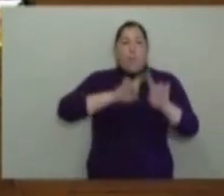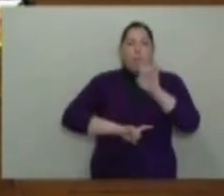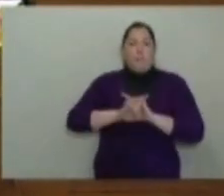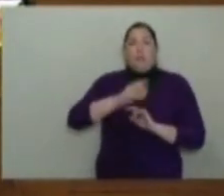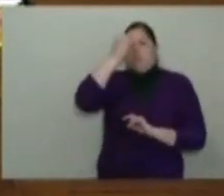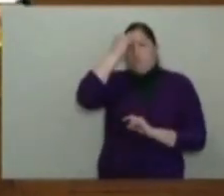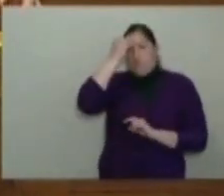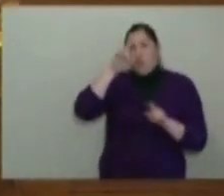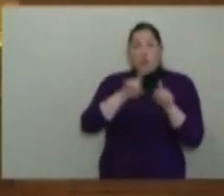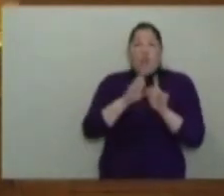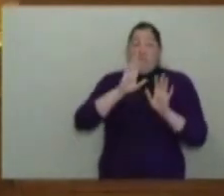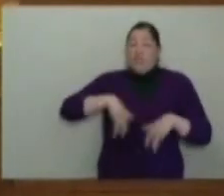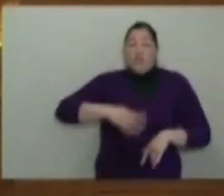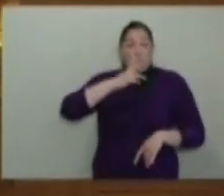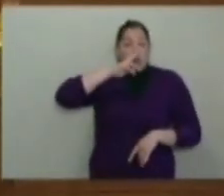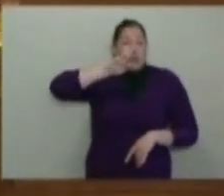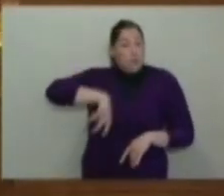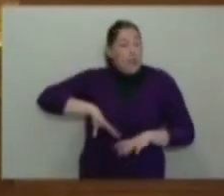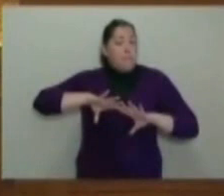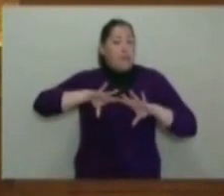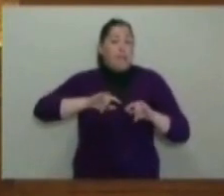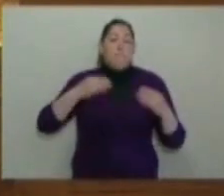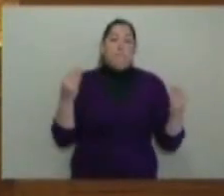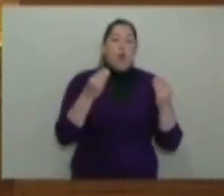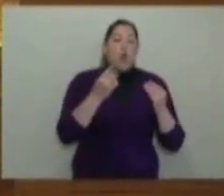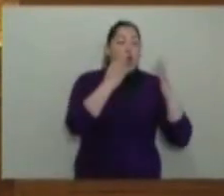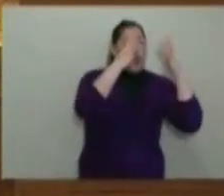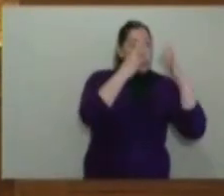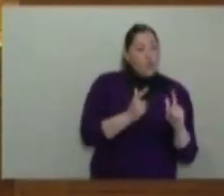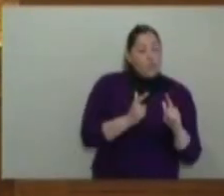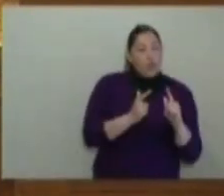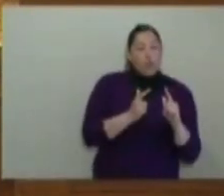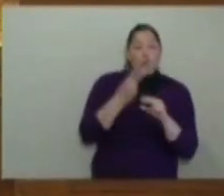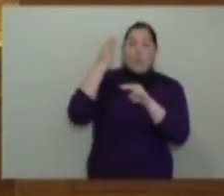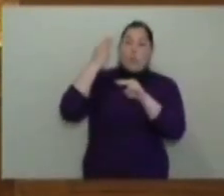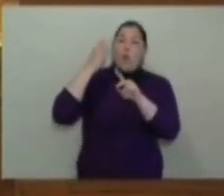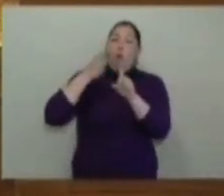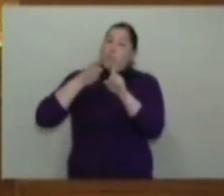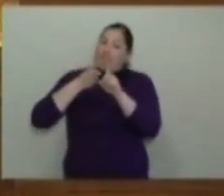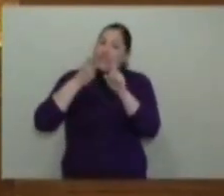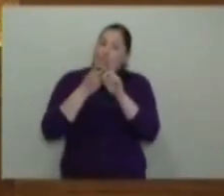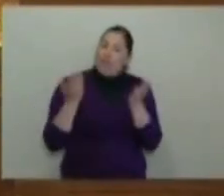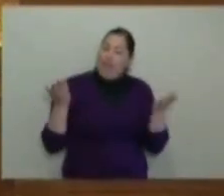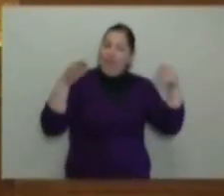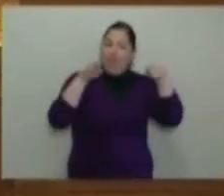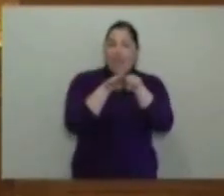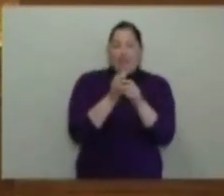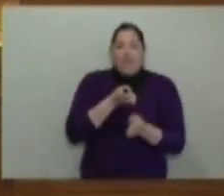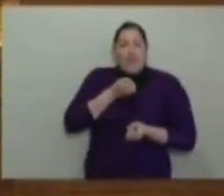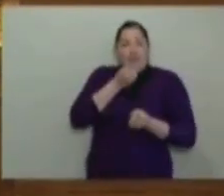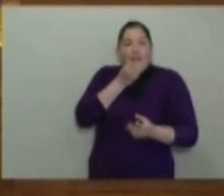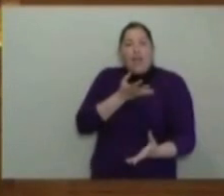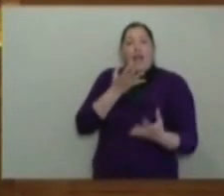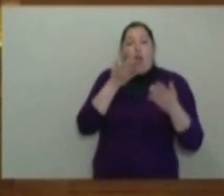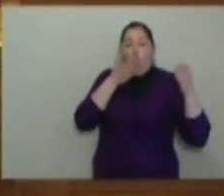son absolutamente estériles lo mejor es que acomodemos el discurso de los números al discurso de las de los objetivos y de las de las orientaciones que